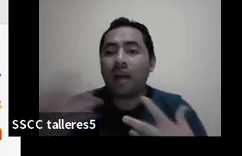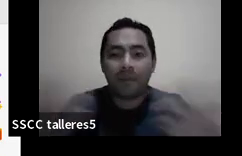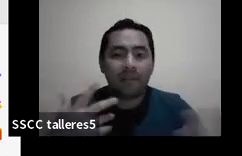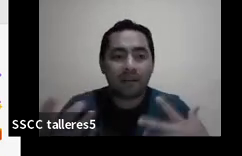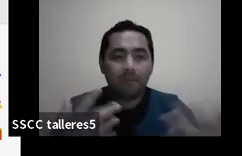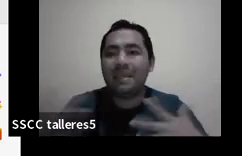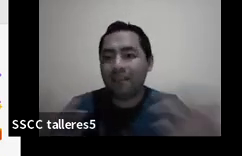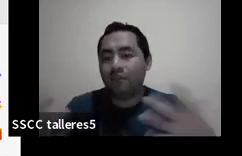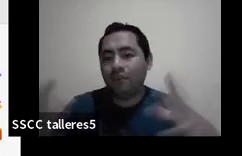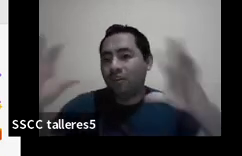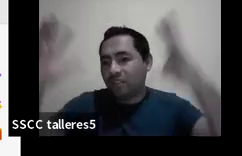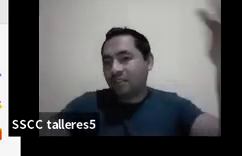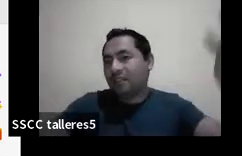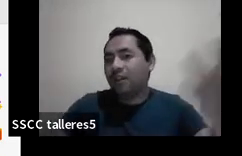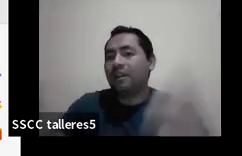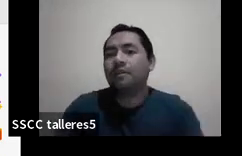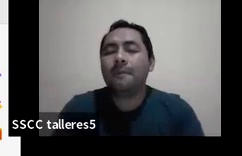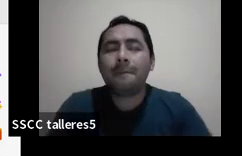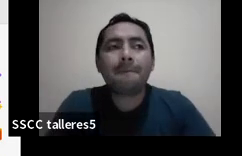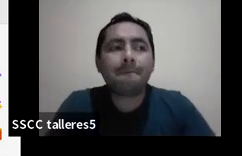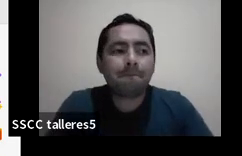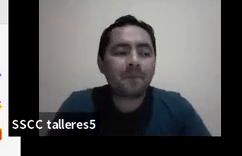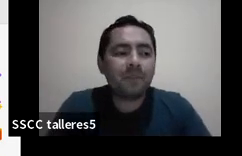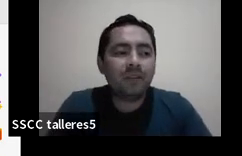donde ellos puedan aprender viendo y no tanta teoría.